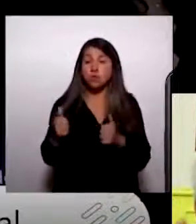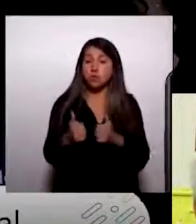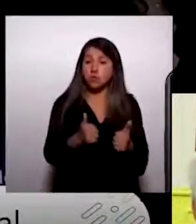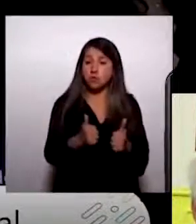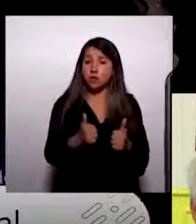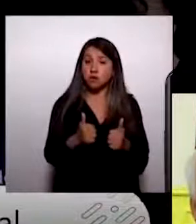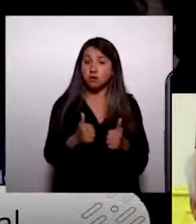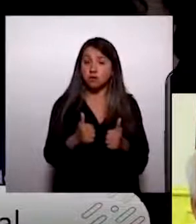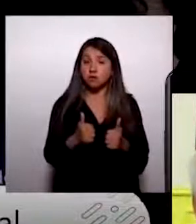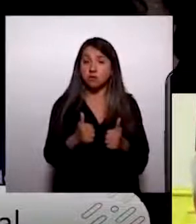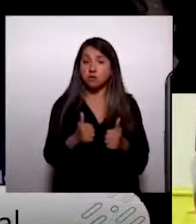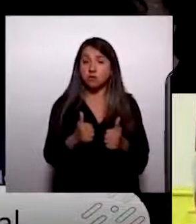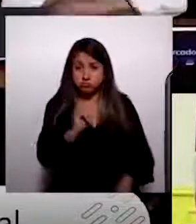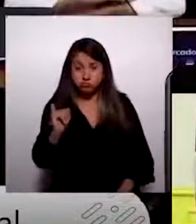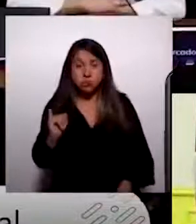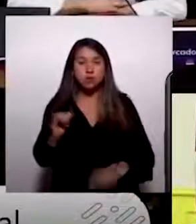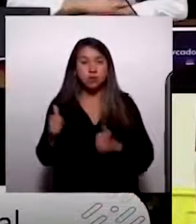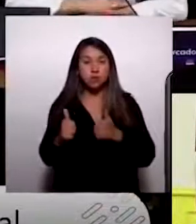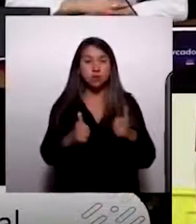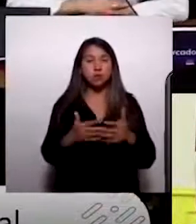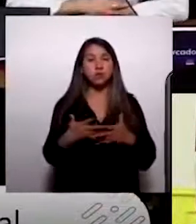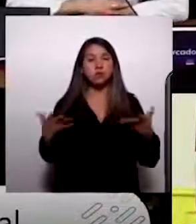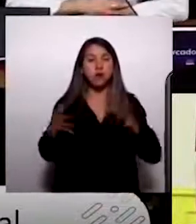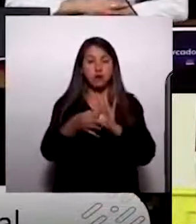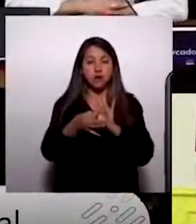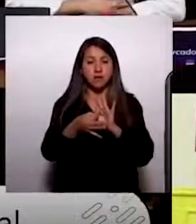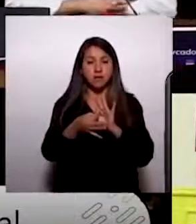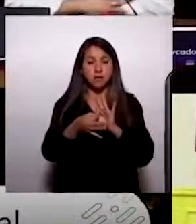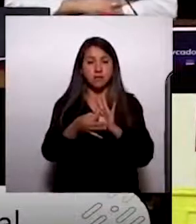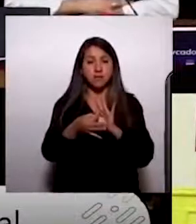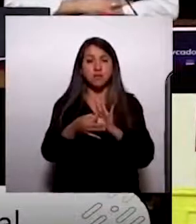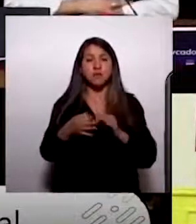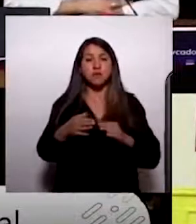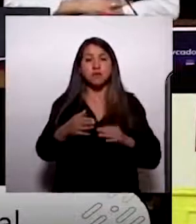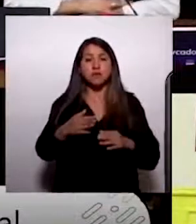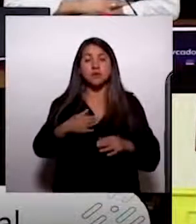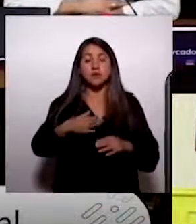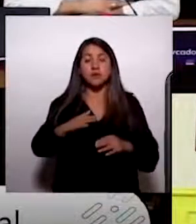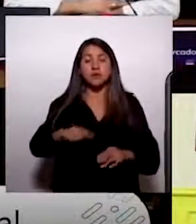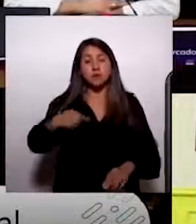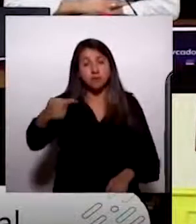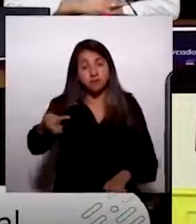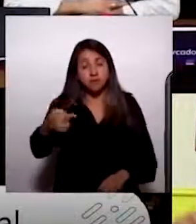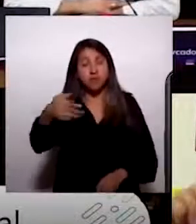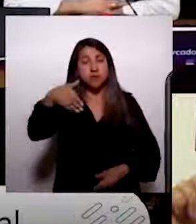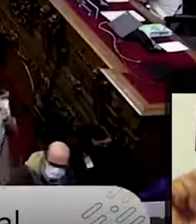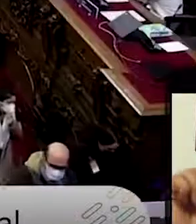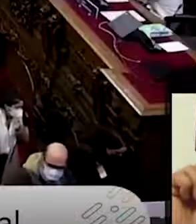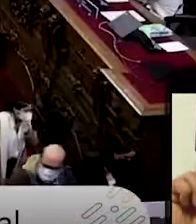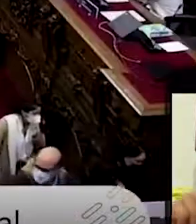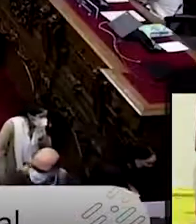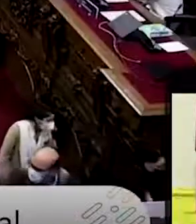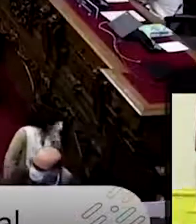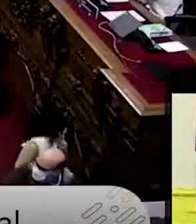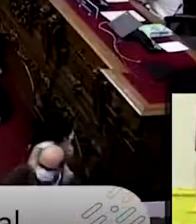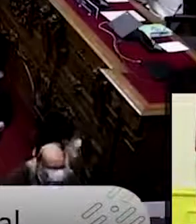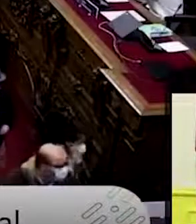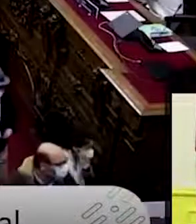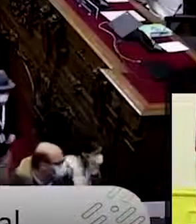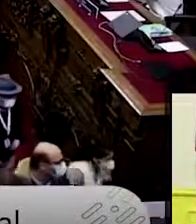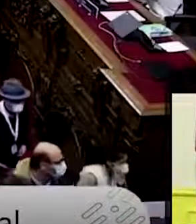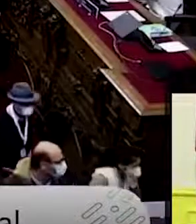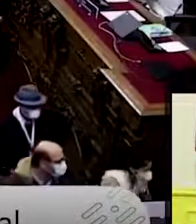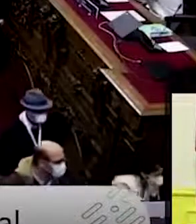lo que debe hacer la Asamblea Constituyente. Nada más ni nada menos que construir una